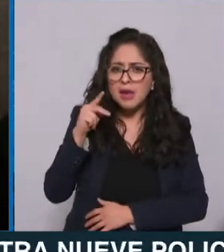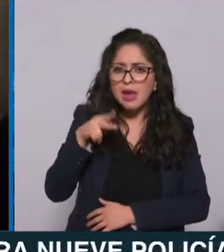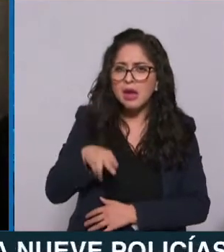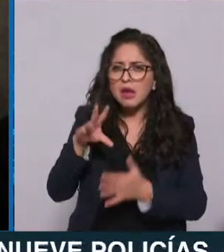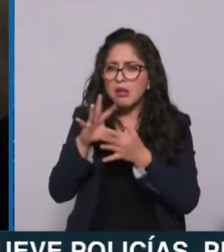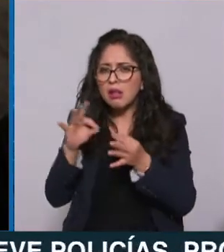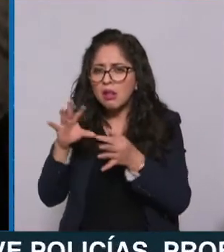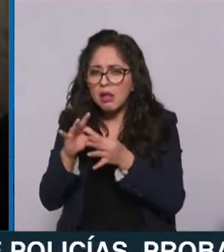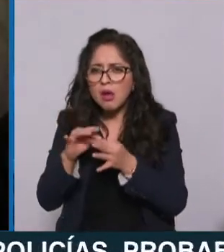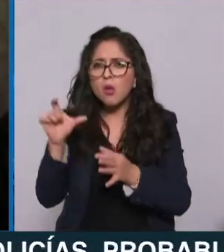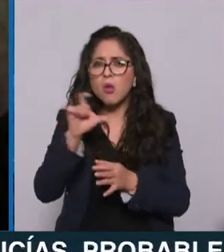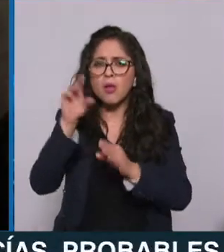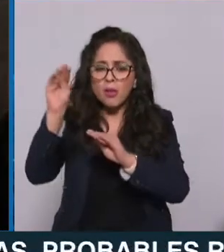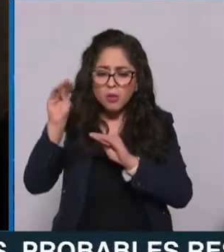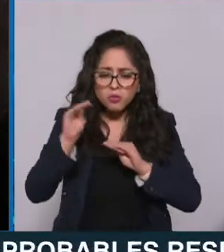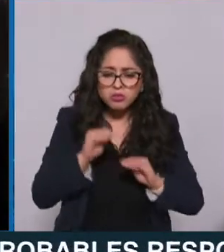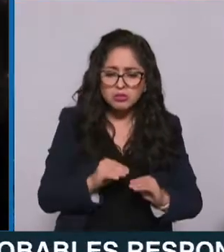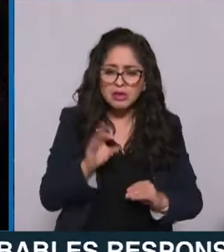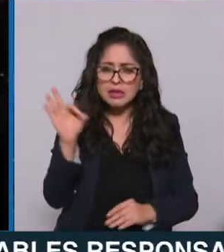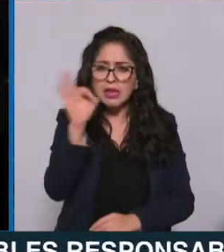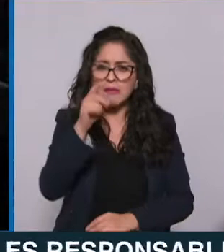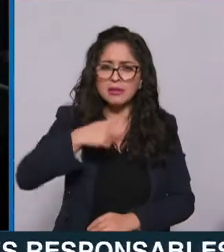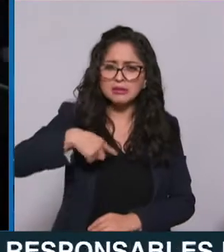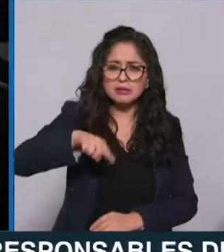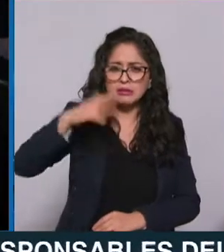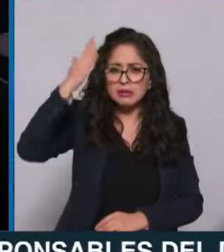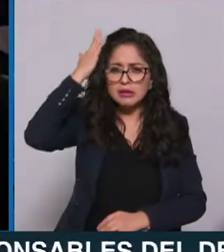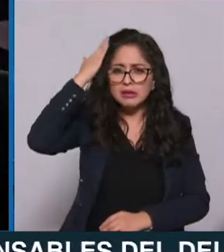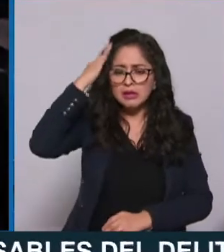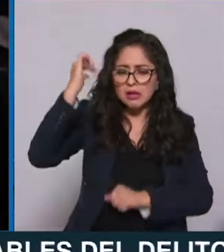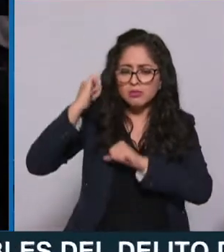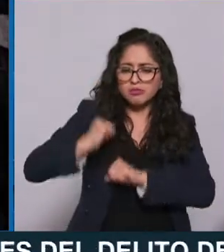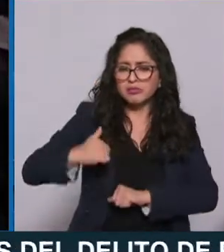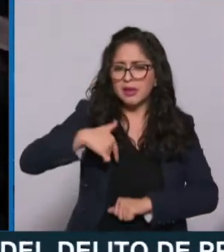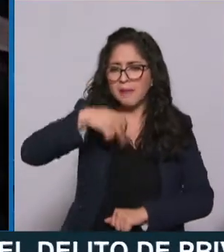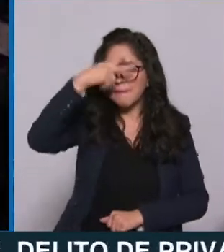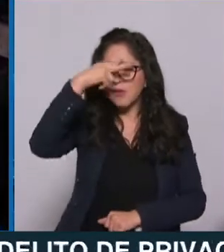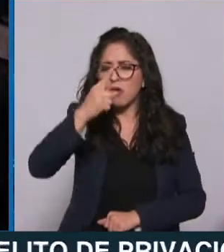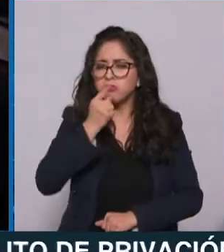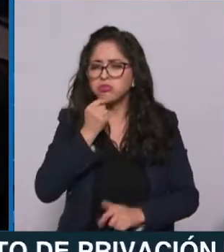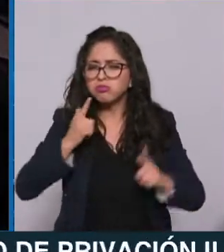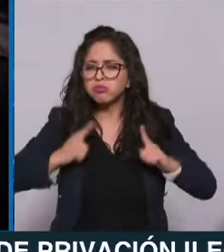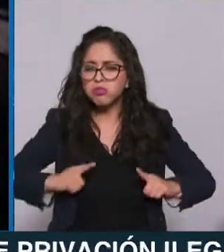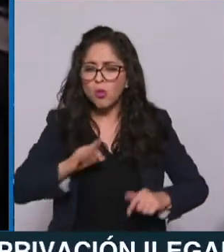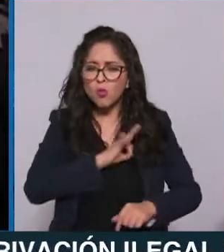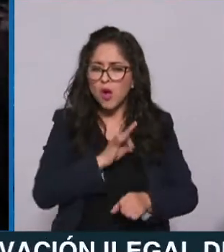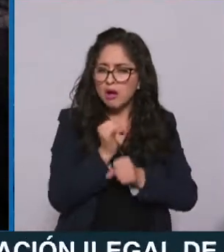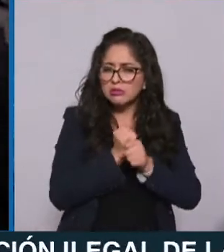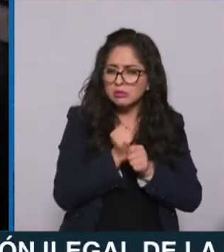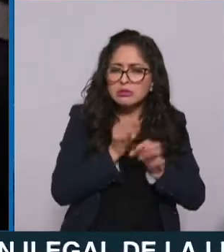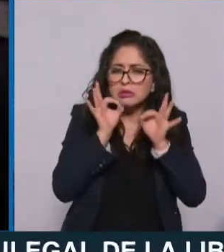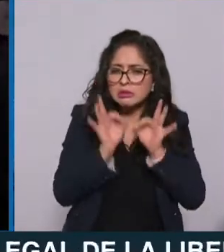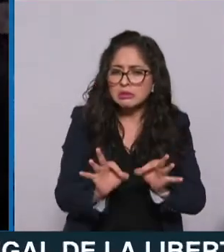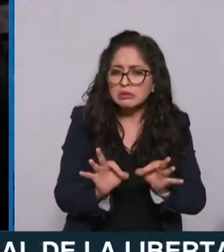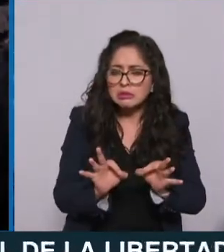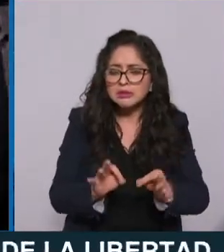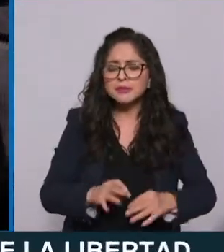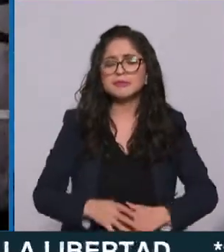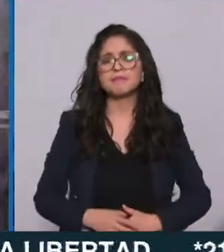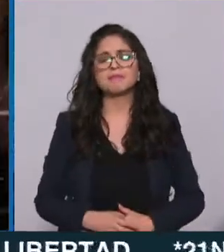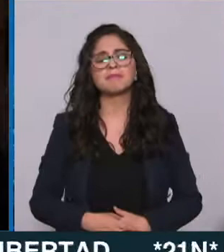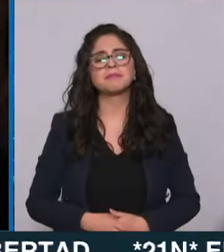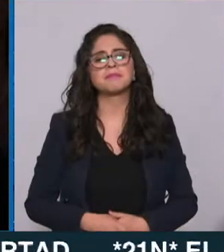estarán en capacidad de hacerlo? Eso, y habrá que también plantearse si el gobierno mexicano